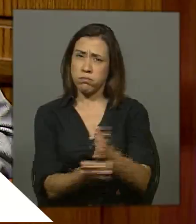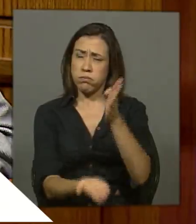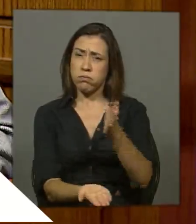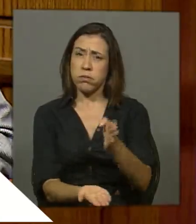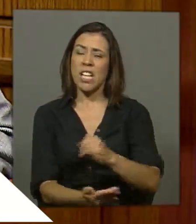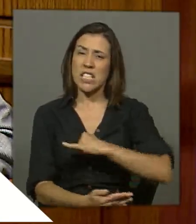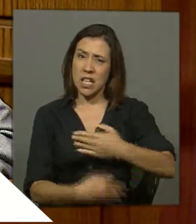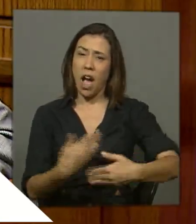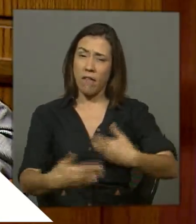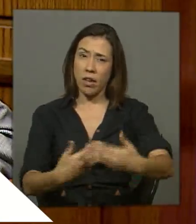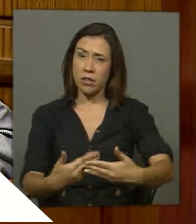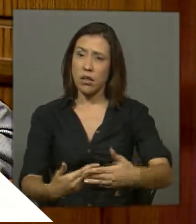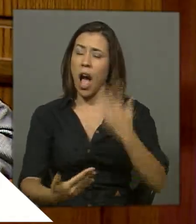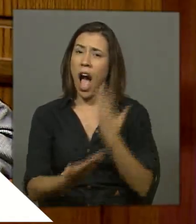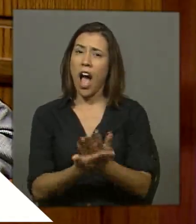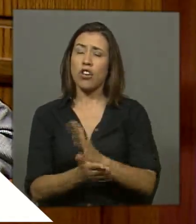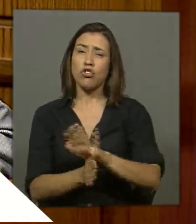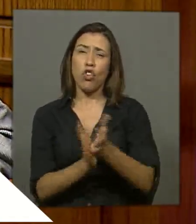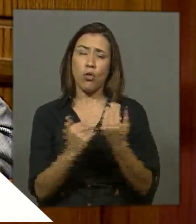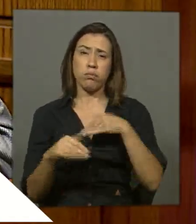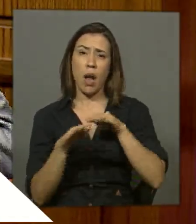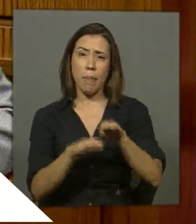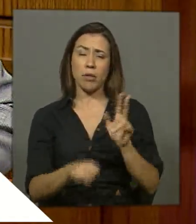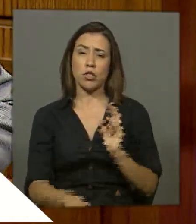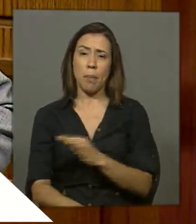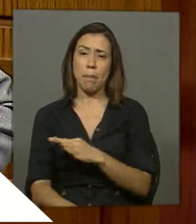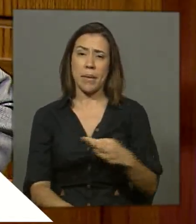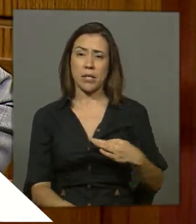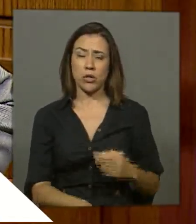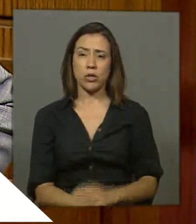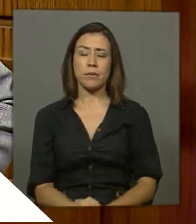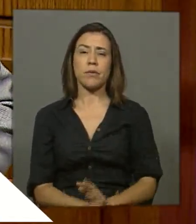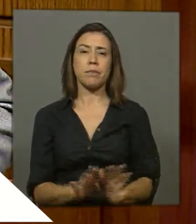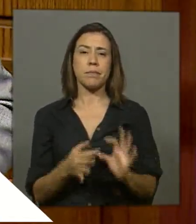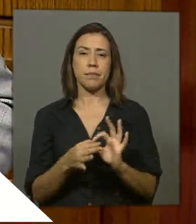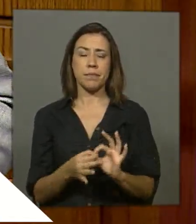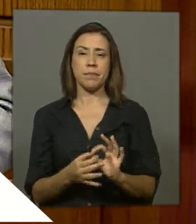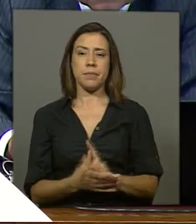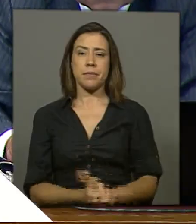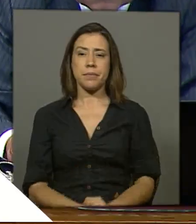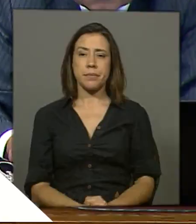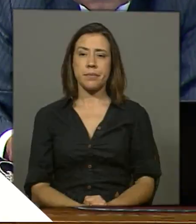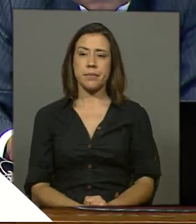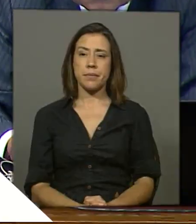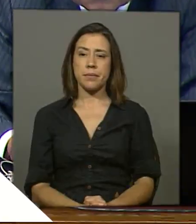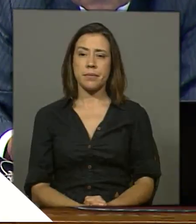siga adelante cuenta con nuestro respaldo señor ministro Gracias dicho